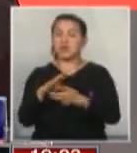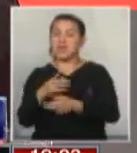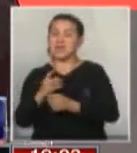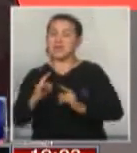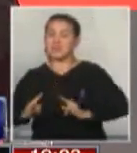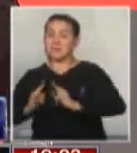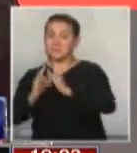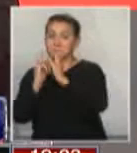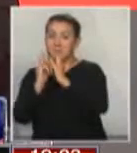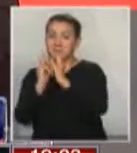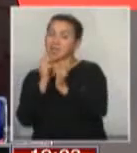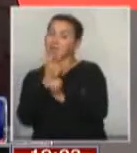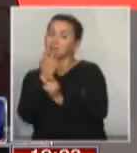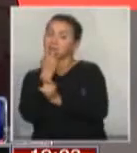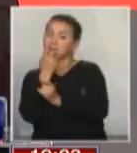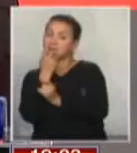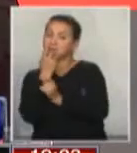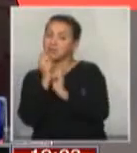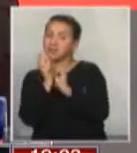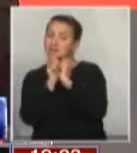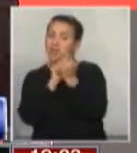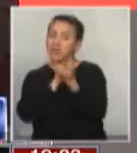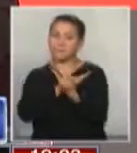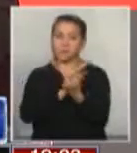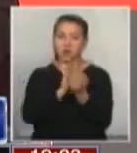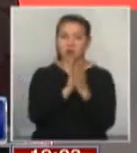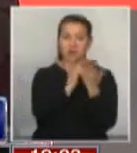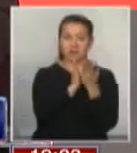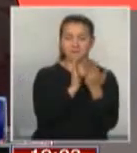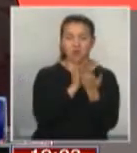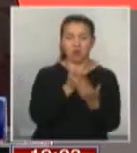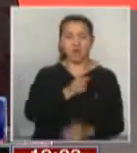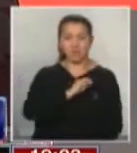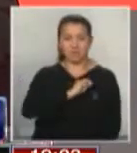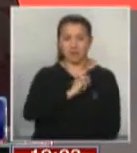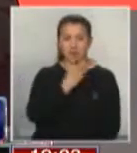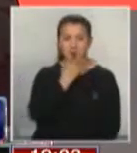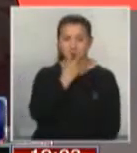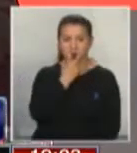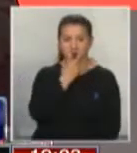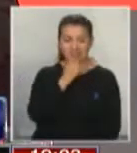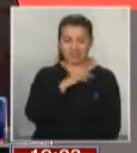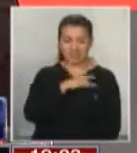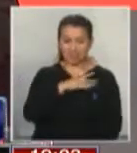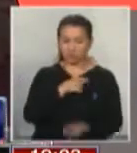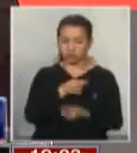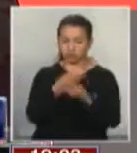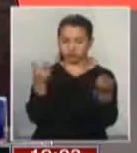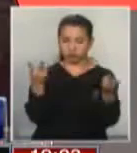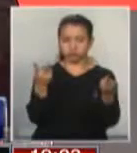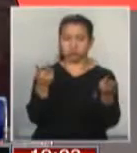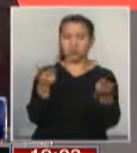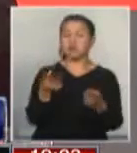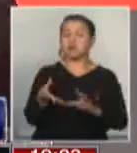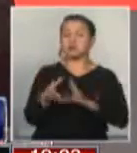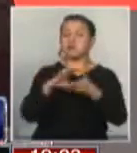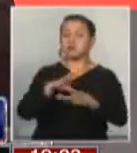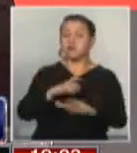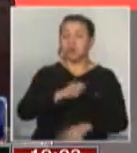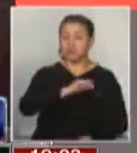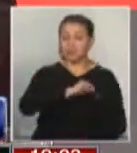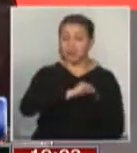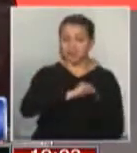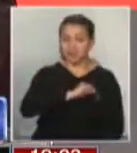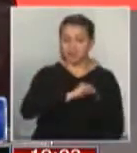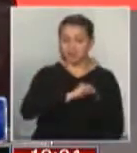es verdad pero poco a poco se ha ido imponiendo en el mundo en el mundo hispánico a través a